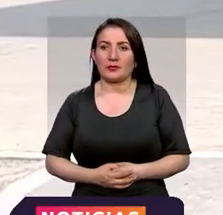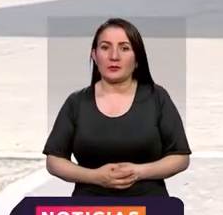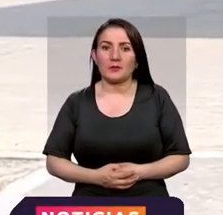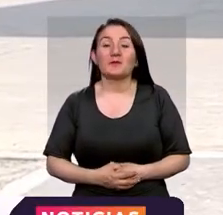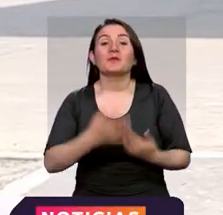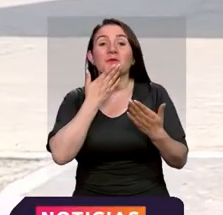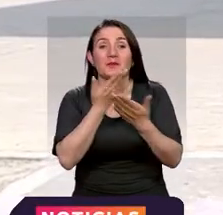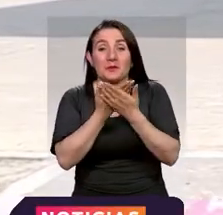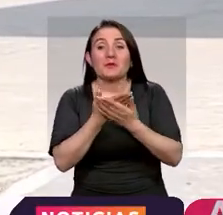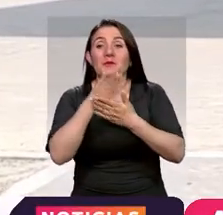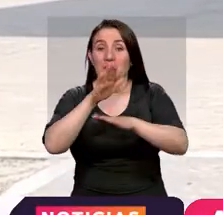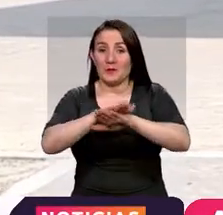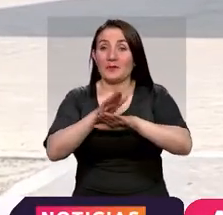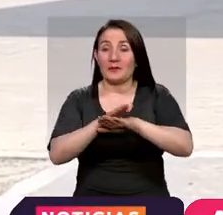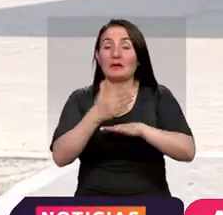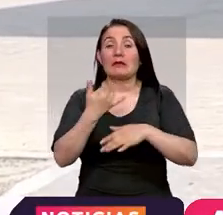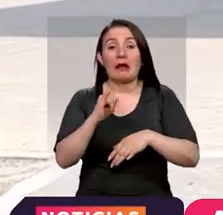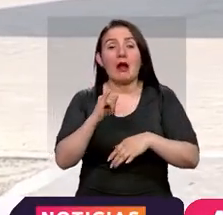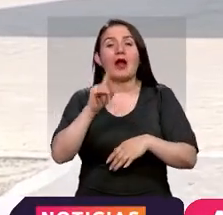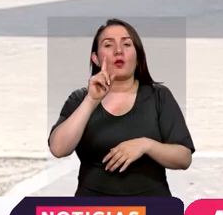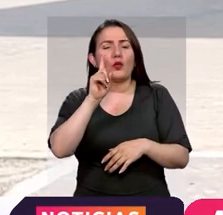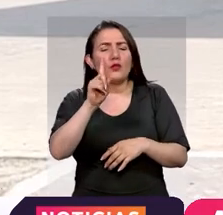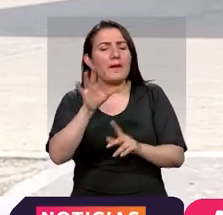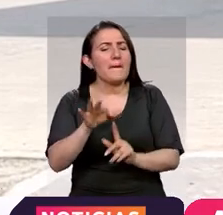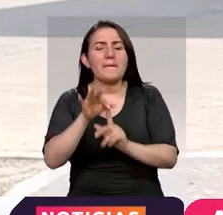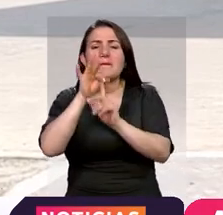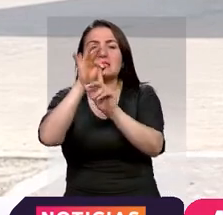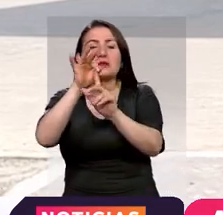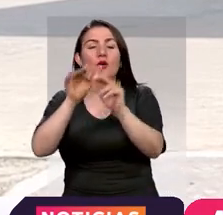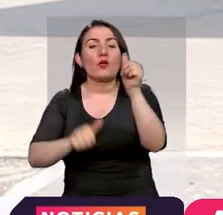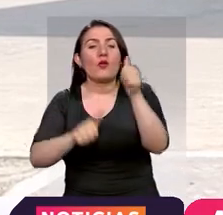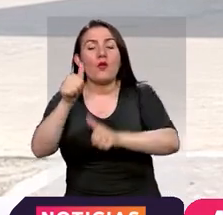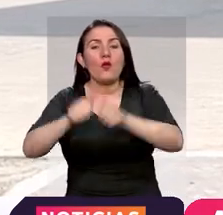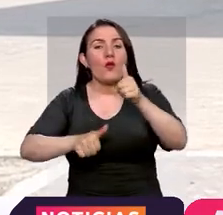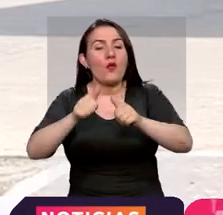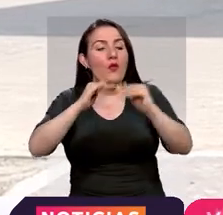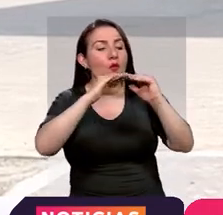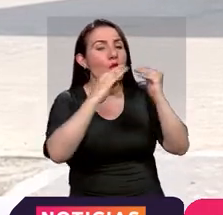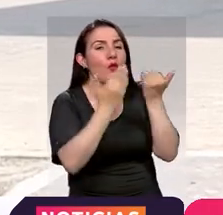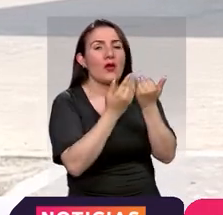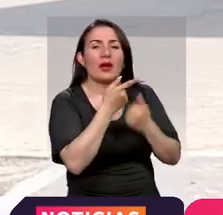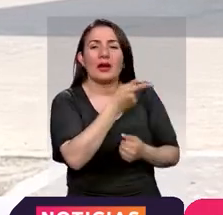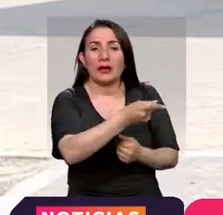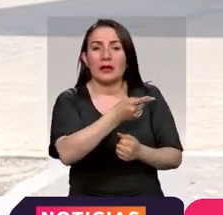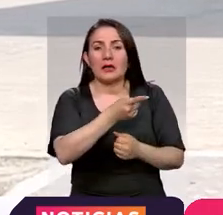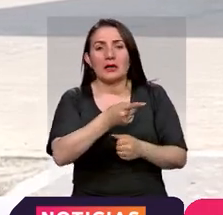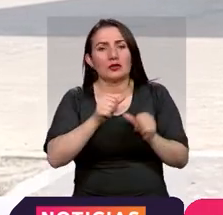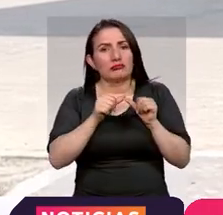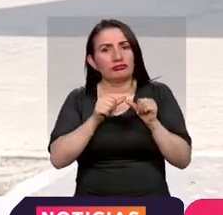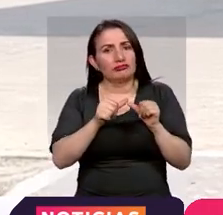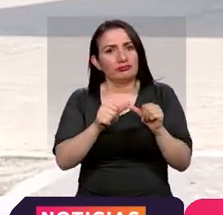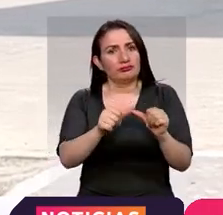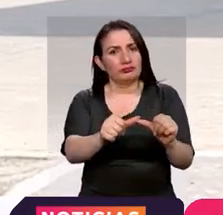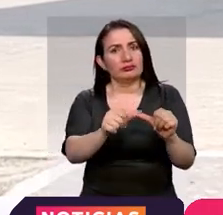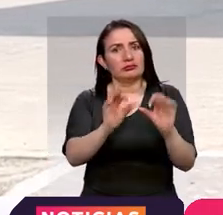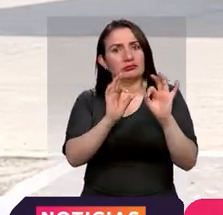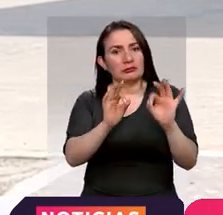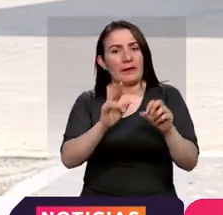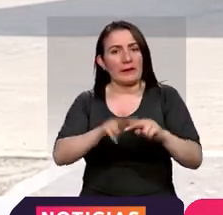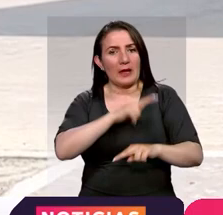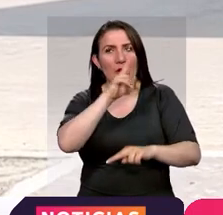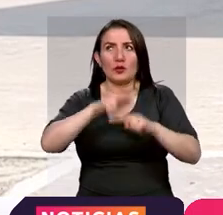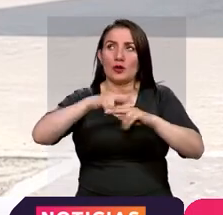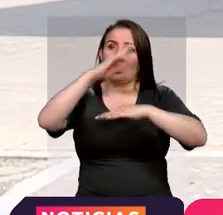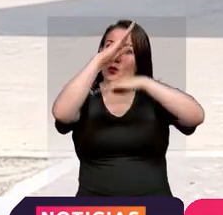¿Qué tal? Muy buenas tardes. Pues una de las características que tienen estos colegios es la sostenibilidad, pues tiene